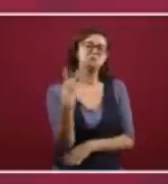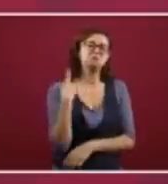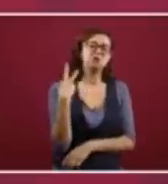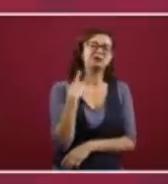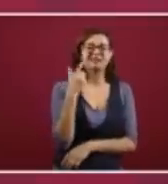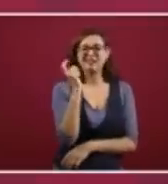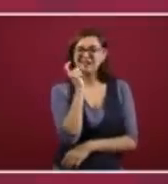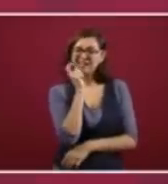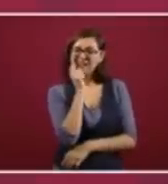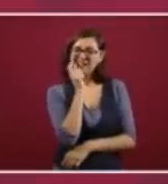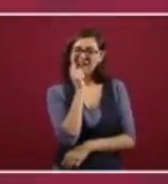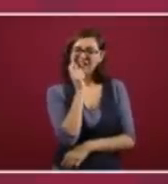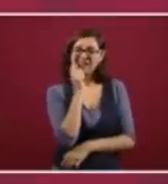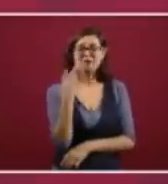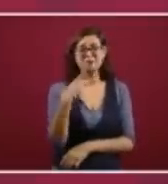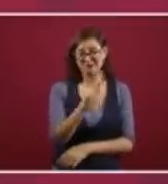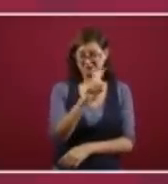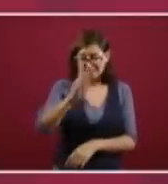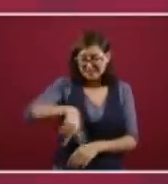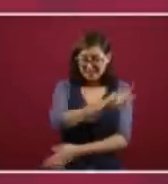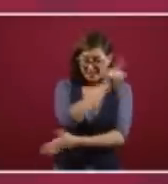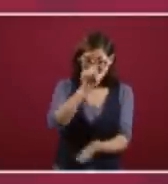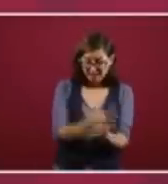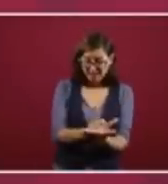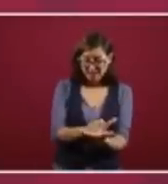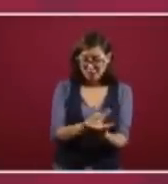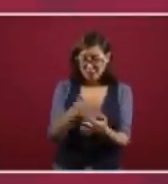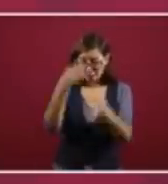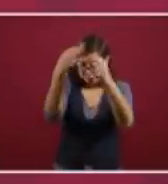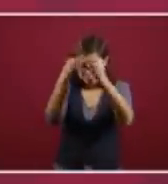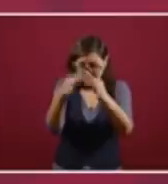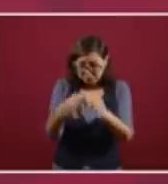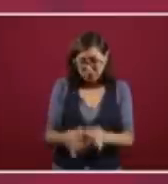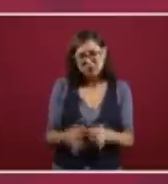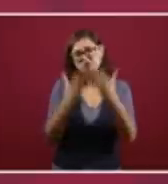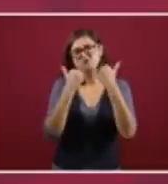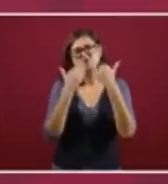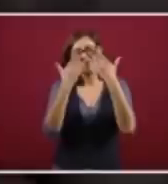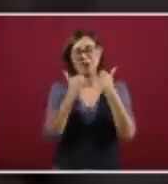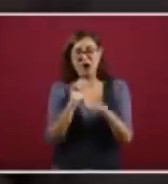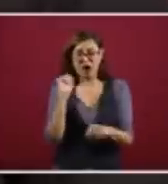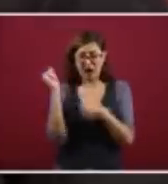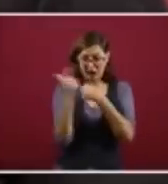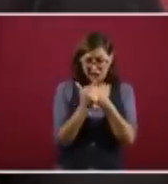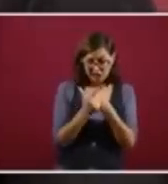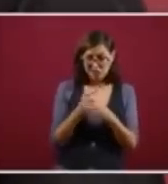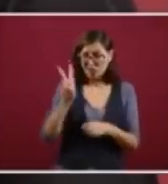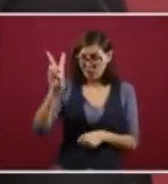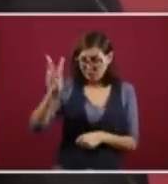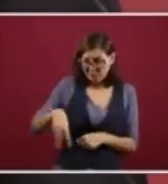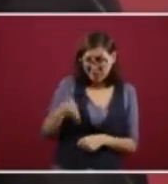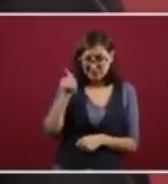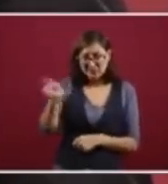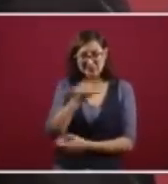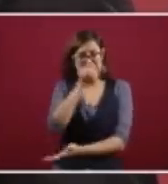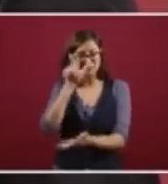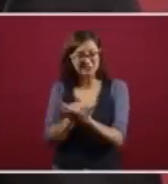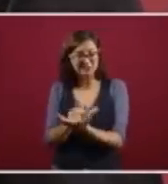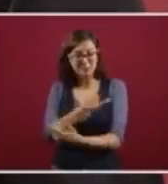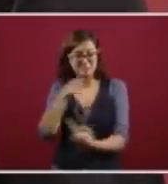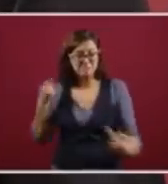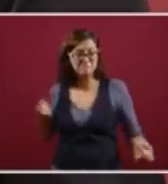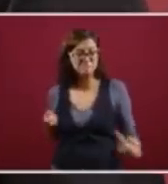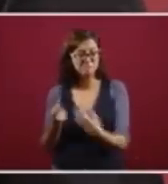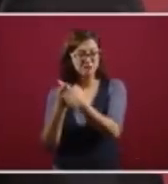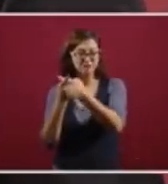fundamento legal, porque no existe una causa que justifique